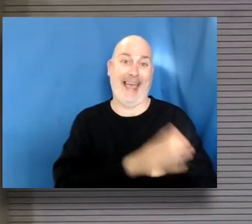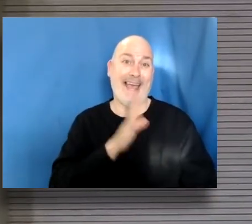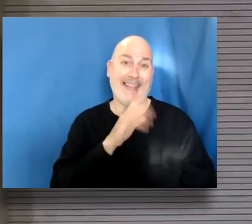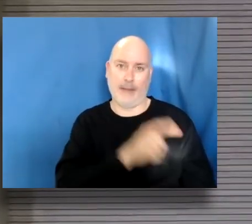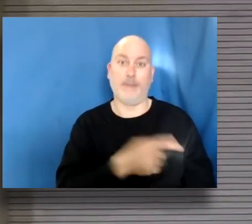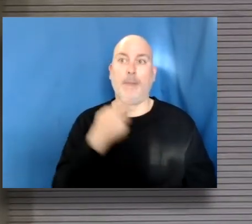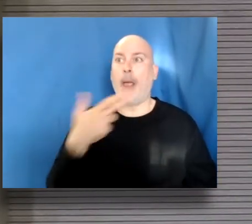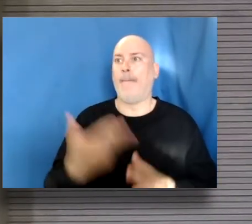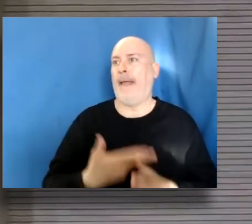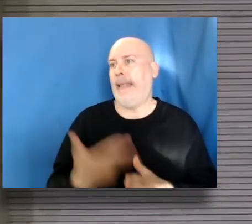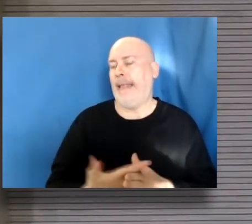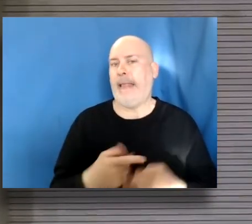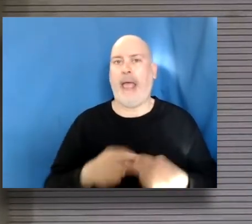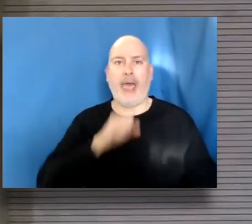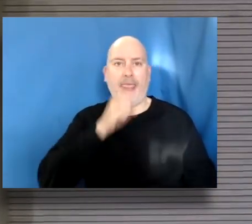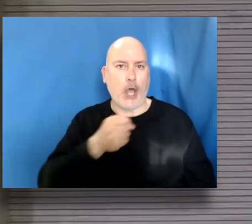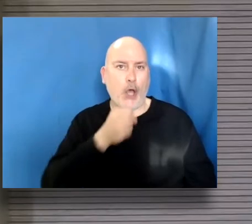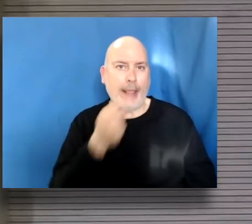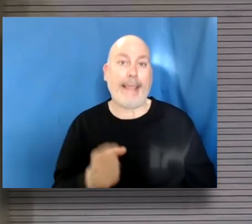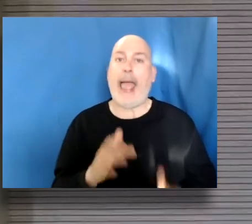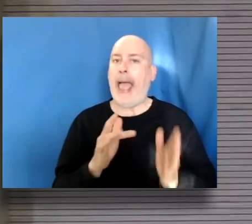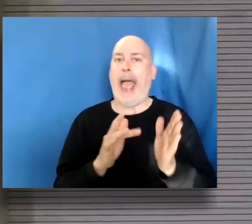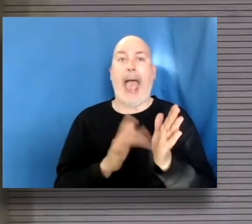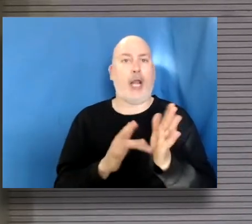patata, zanahoria y arroz hervido,